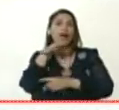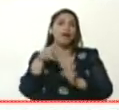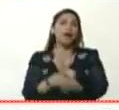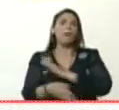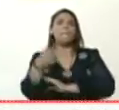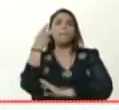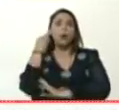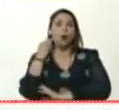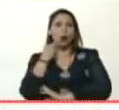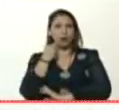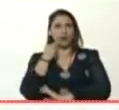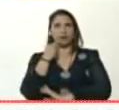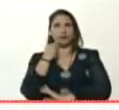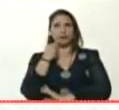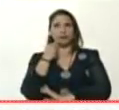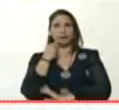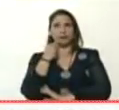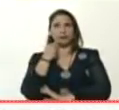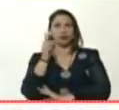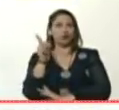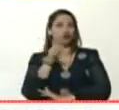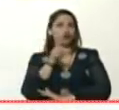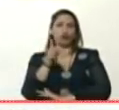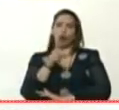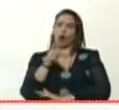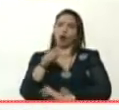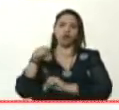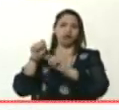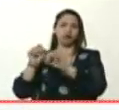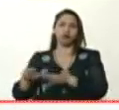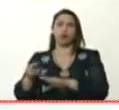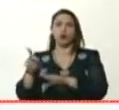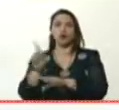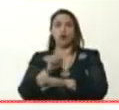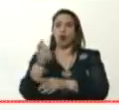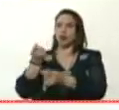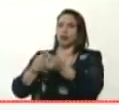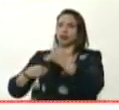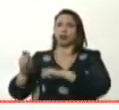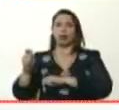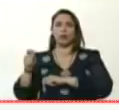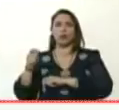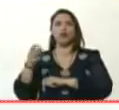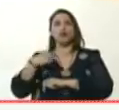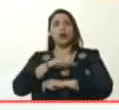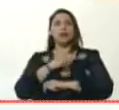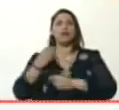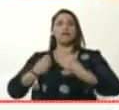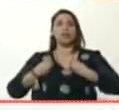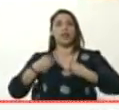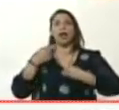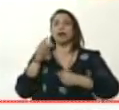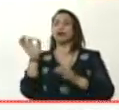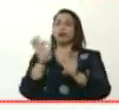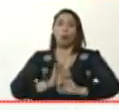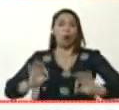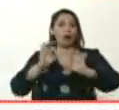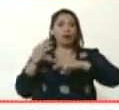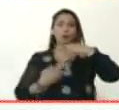Somos unos necios. No nos rendimos, no negociamos ni nuestra vida, ni la revolución, ni la